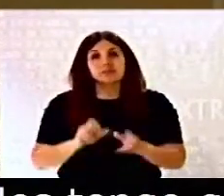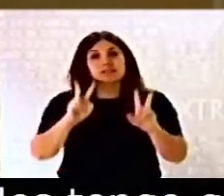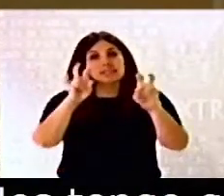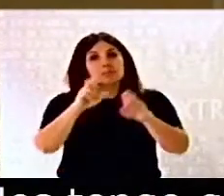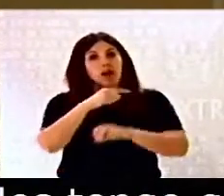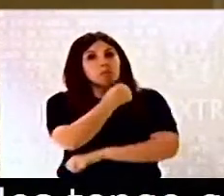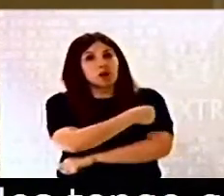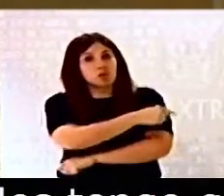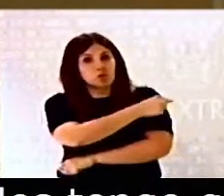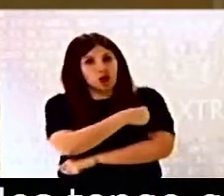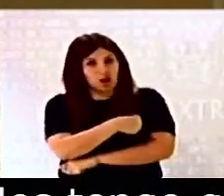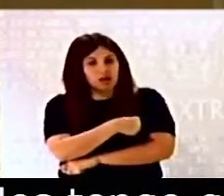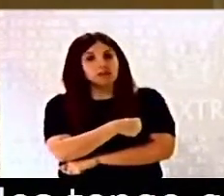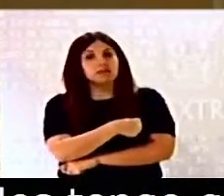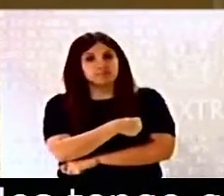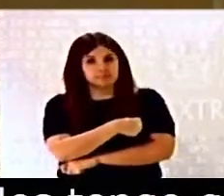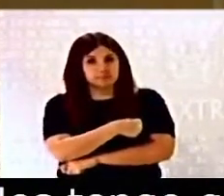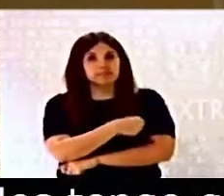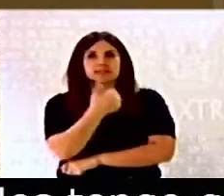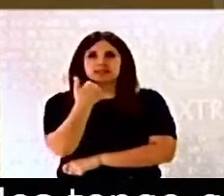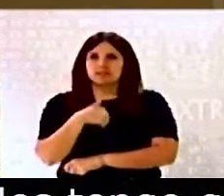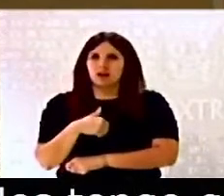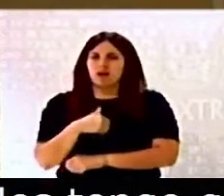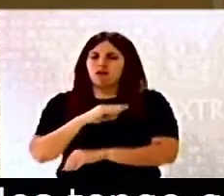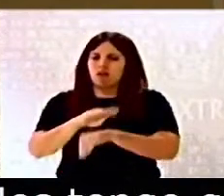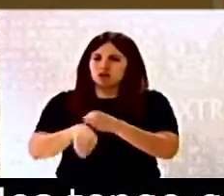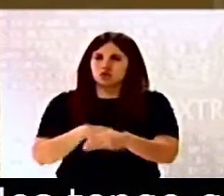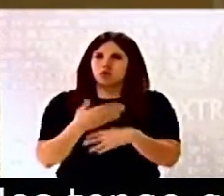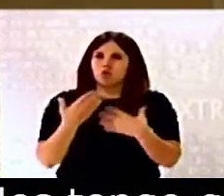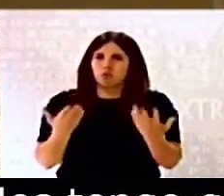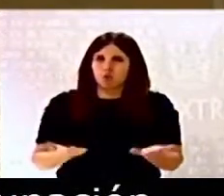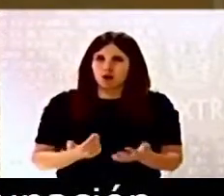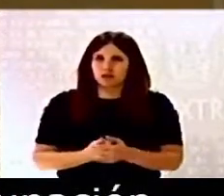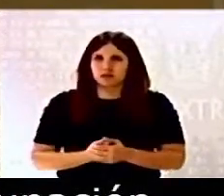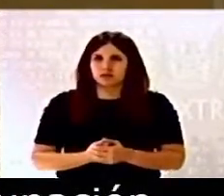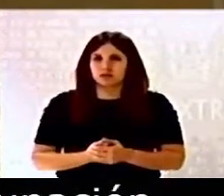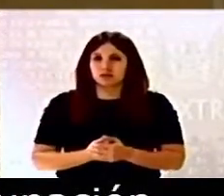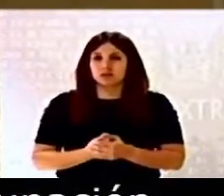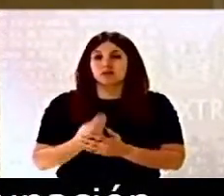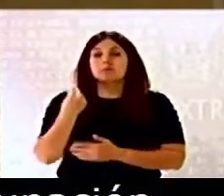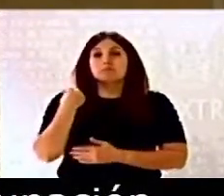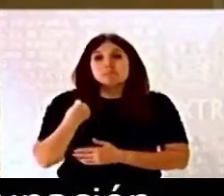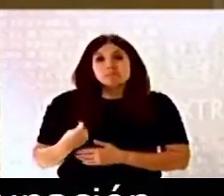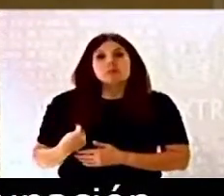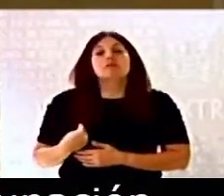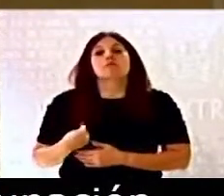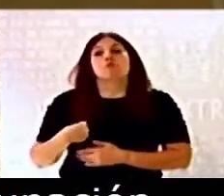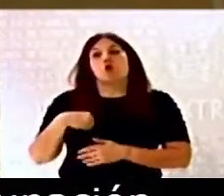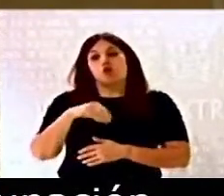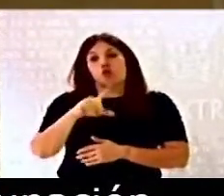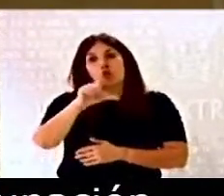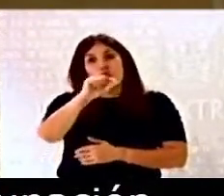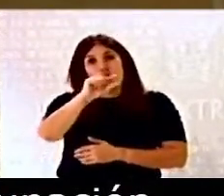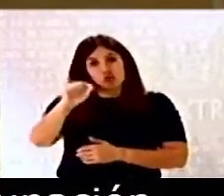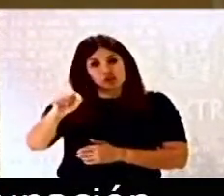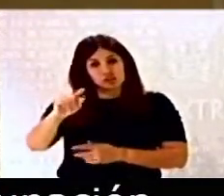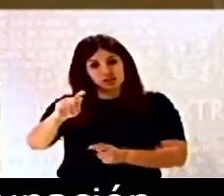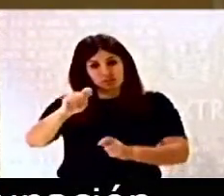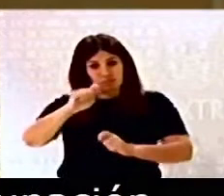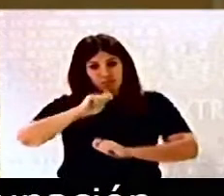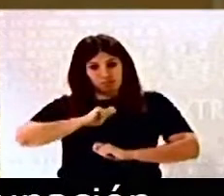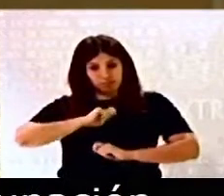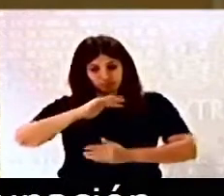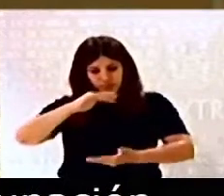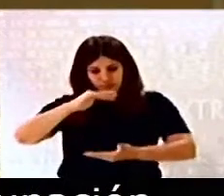vacunación, hemos sido capaces de administrar el 95,7% de las dosis que hemos recibido,